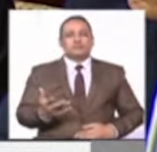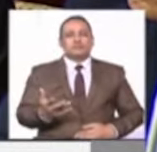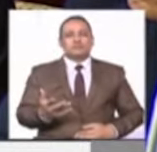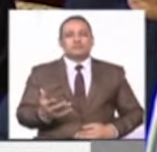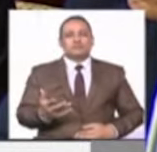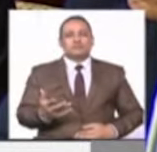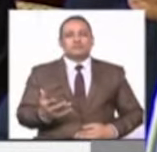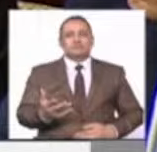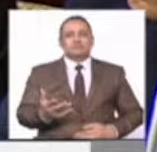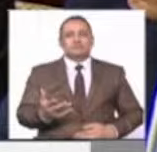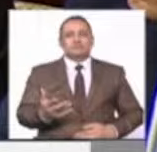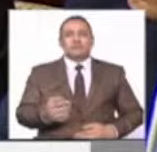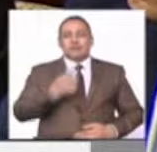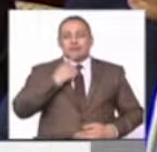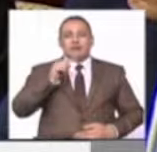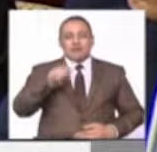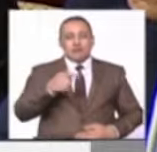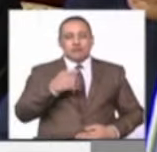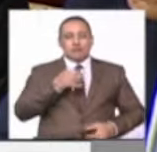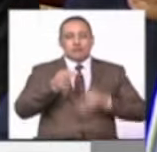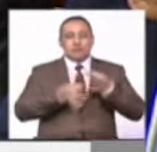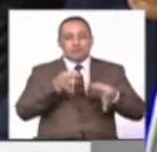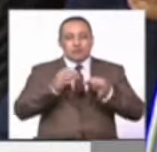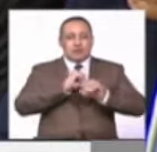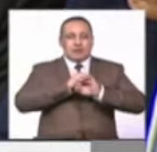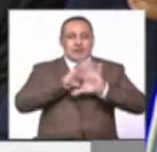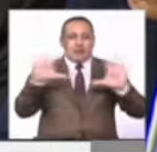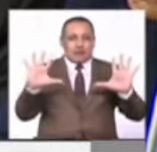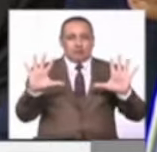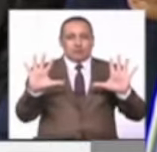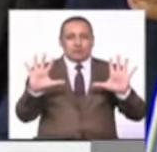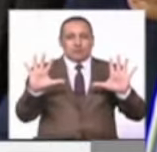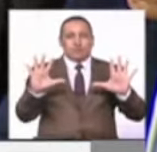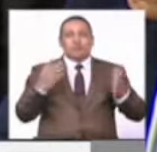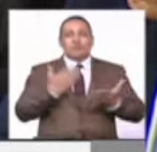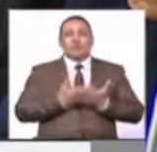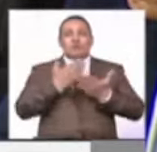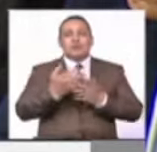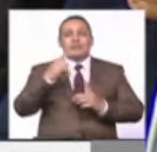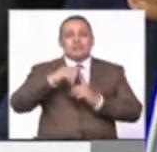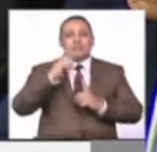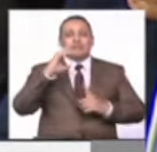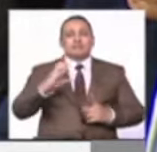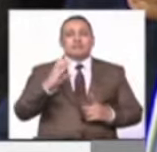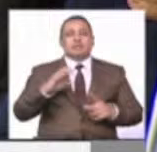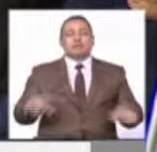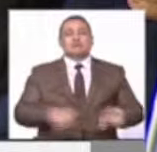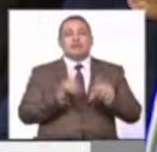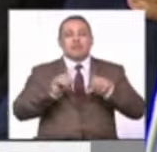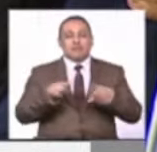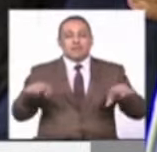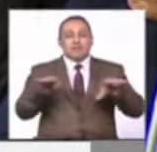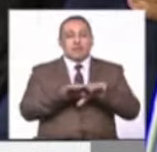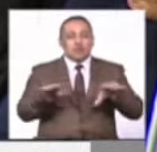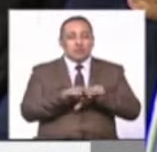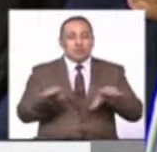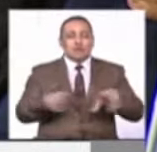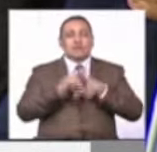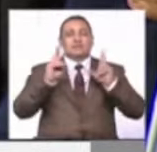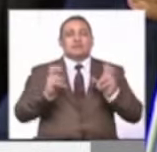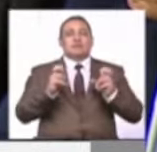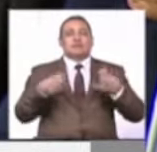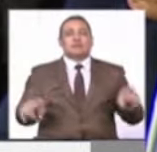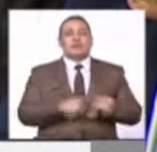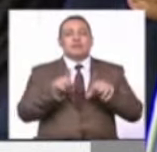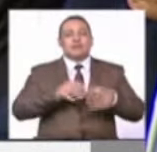derechos y esto lo subrayo el tribunal constitucional en similares términos